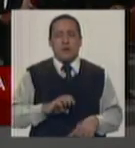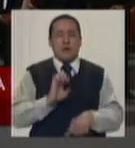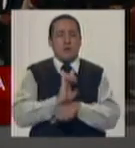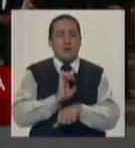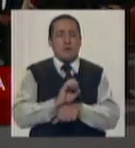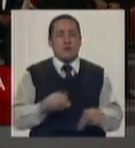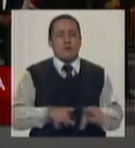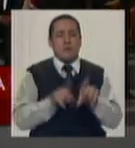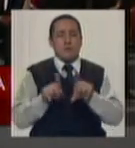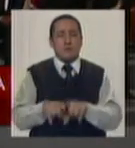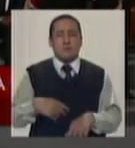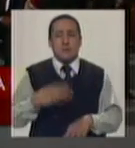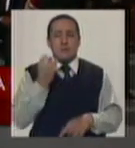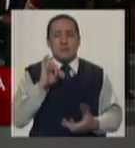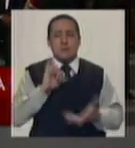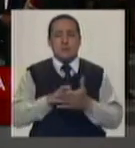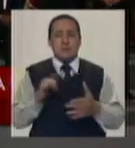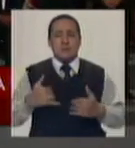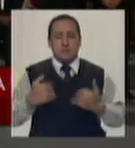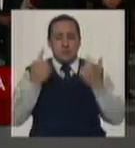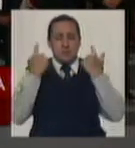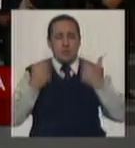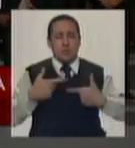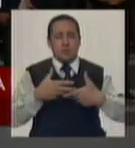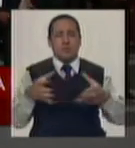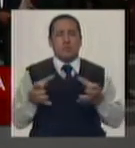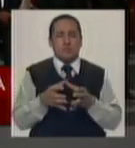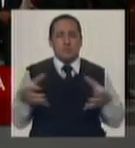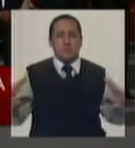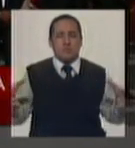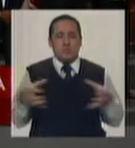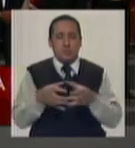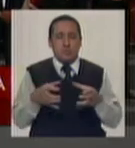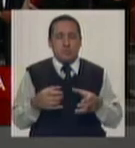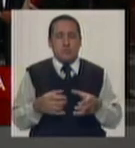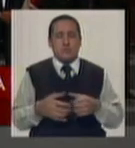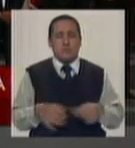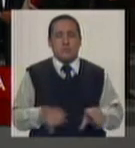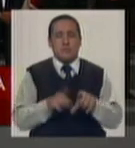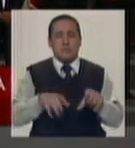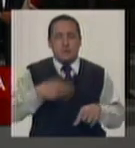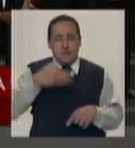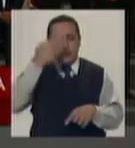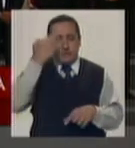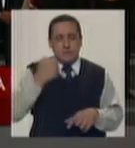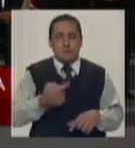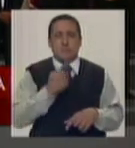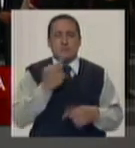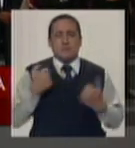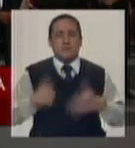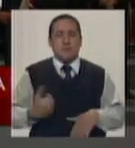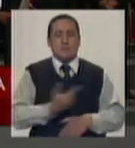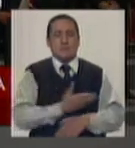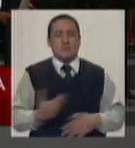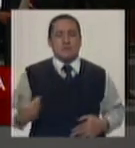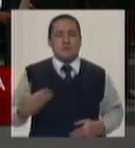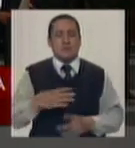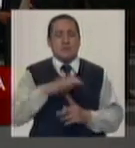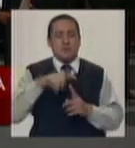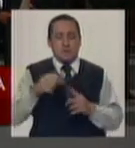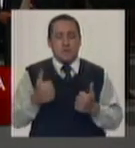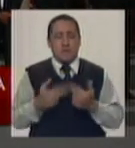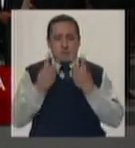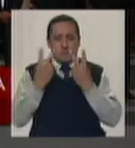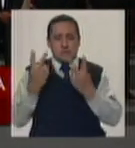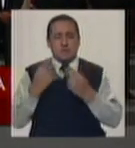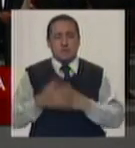o el propio Brasil, que tienen en la mira ahora este bloque de árabe, ¿no? Se encuentra ya el presidente Ollantumala, Edith,